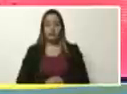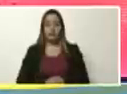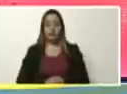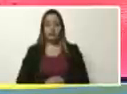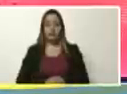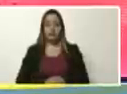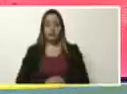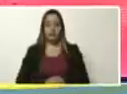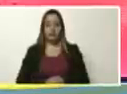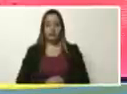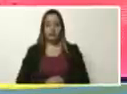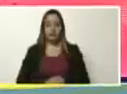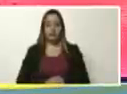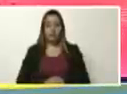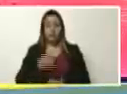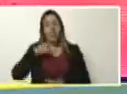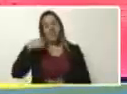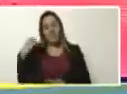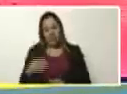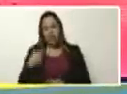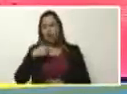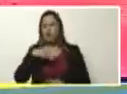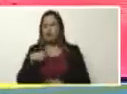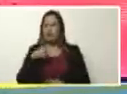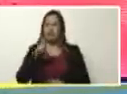Y vaya usted que hemos afrontado cosas.